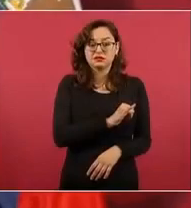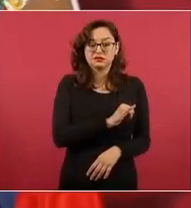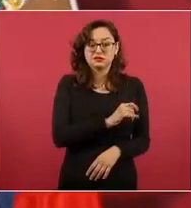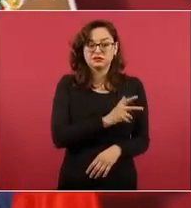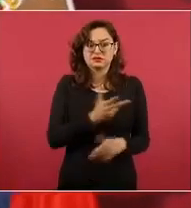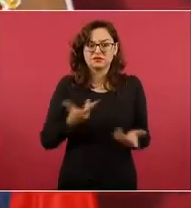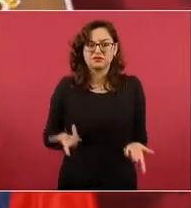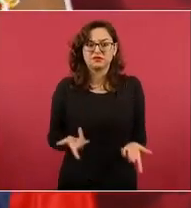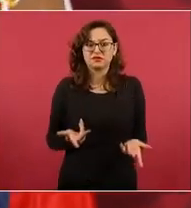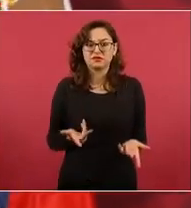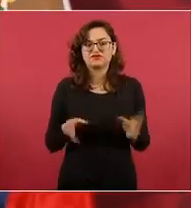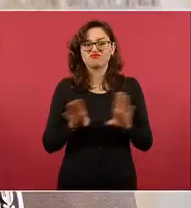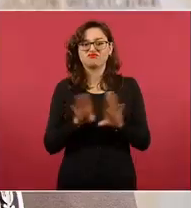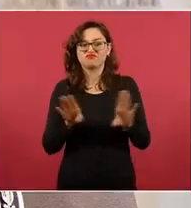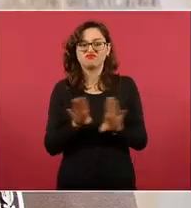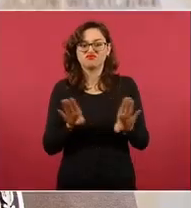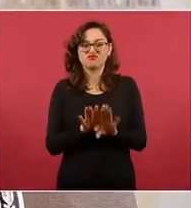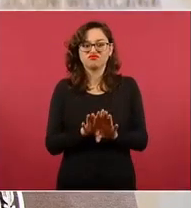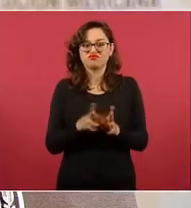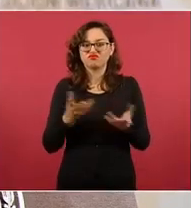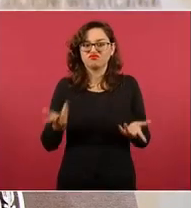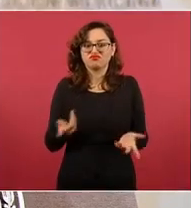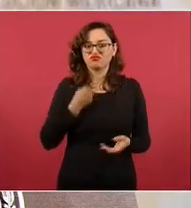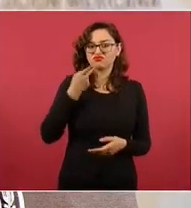Con machinguepas.